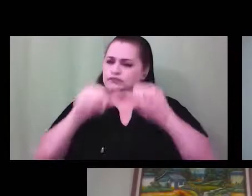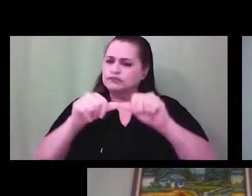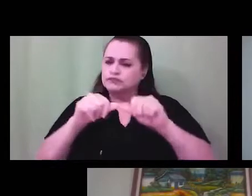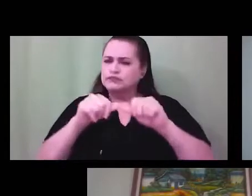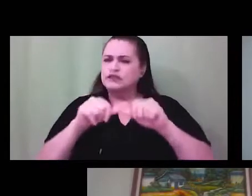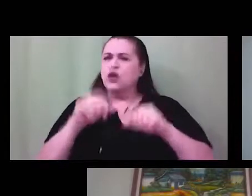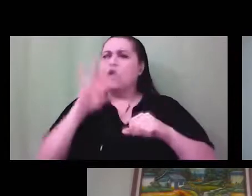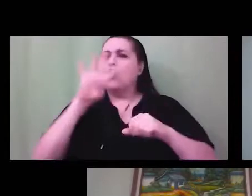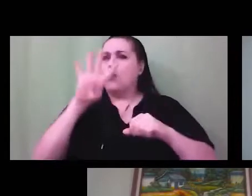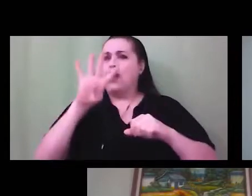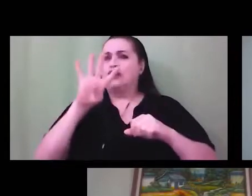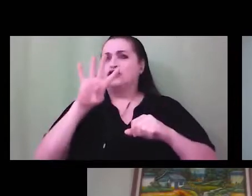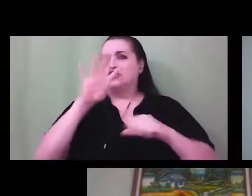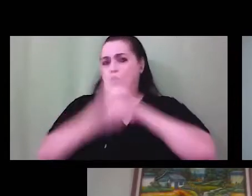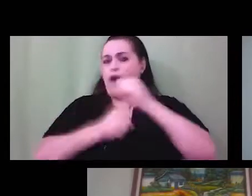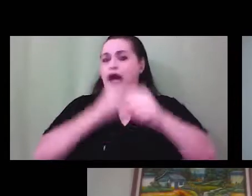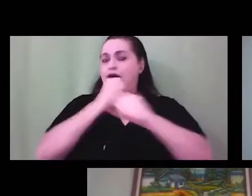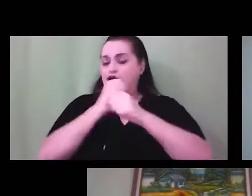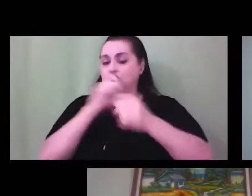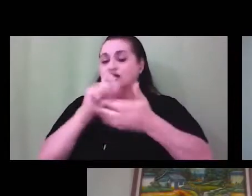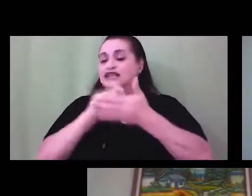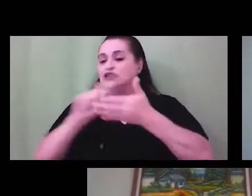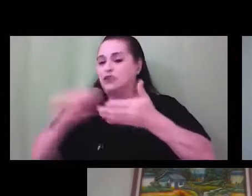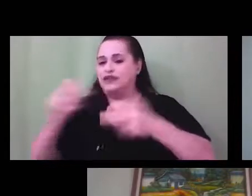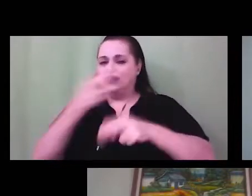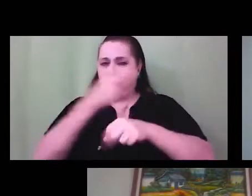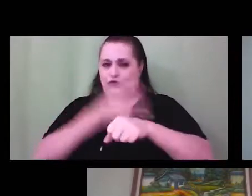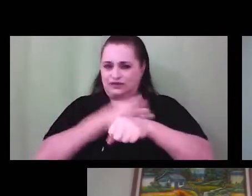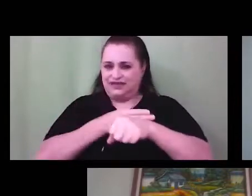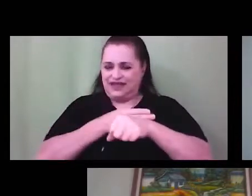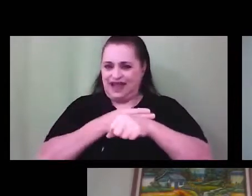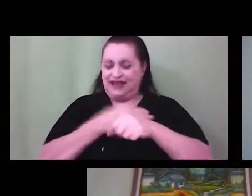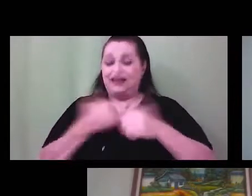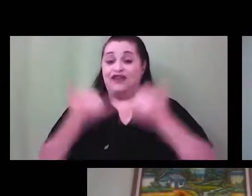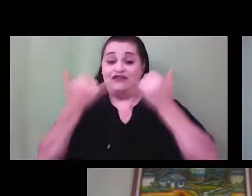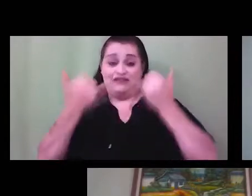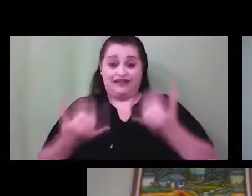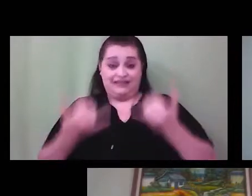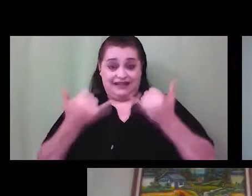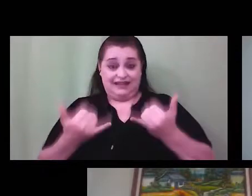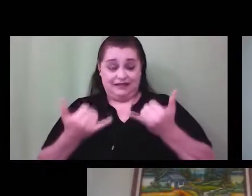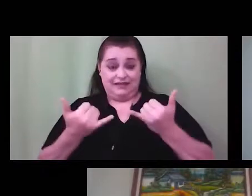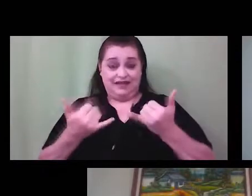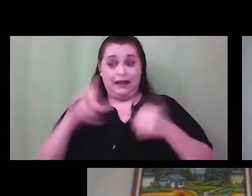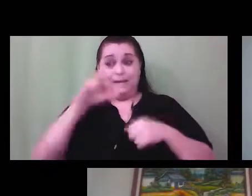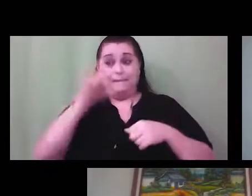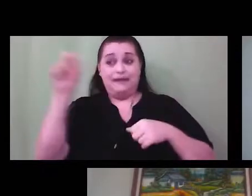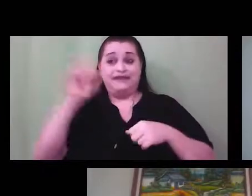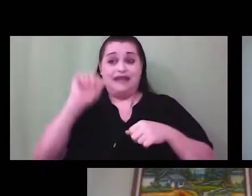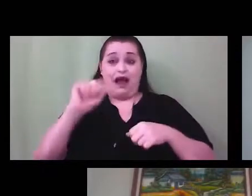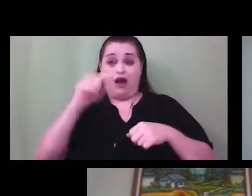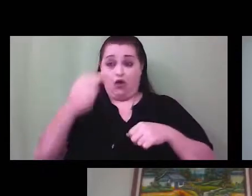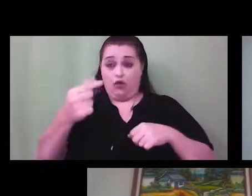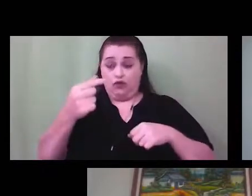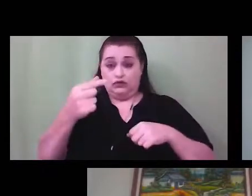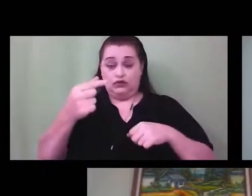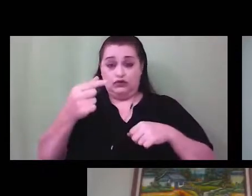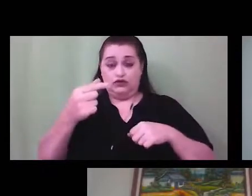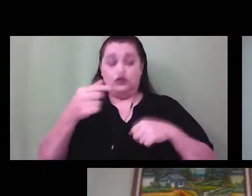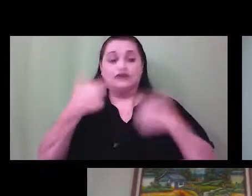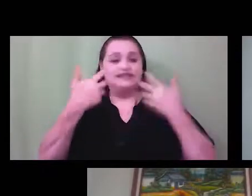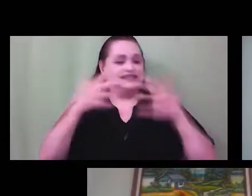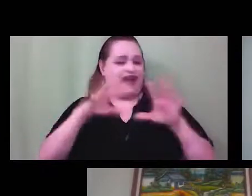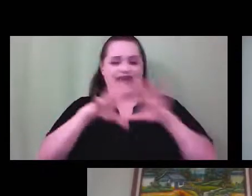bien 4 años en la escuelita del hospital. Recientemente, ahora en el mes de agosto, fue